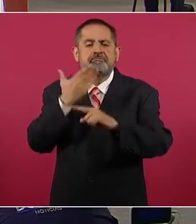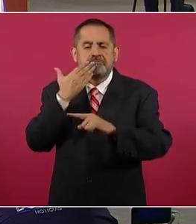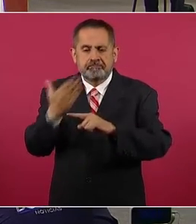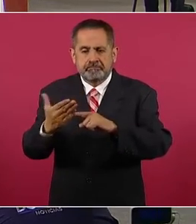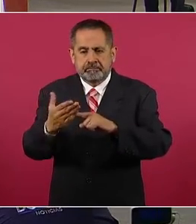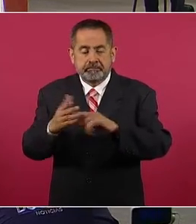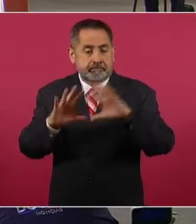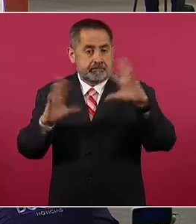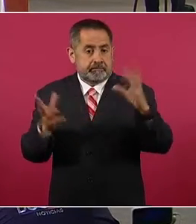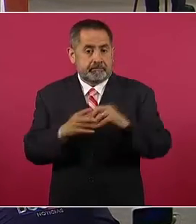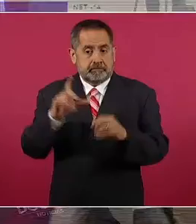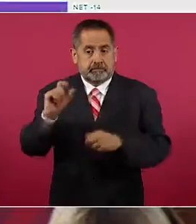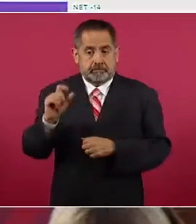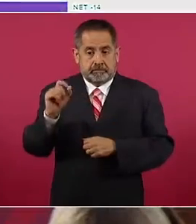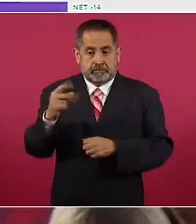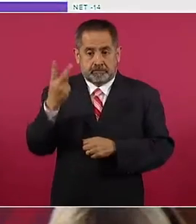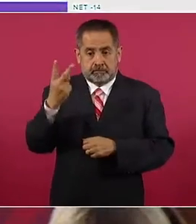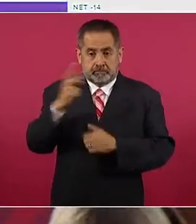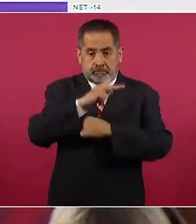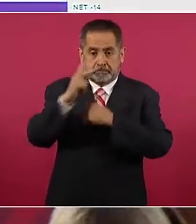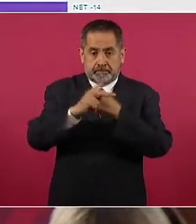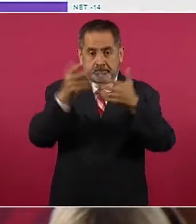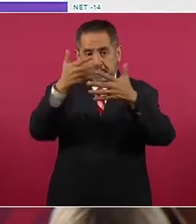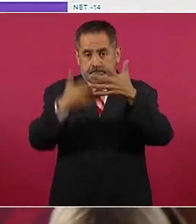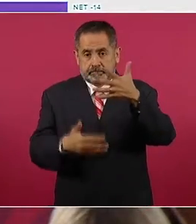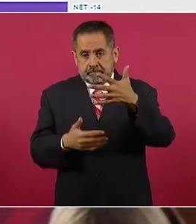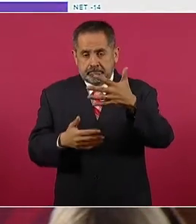de 22 aprobados,